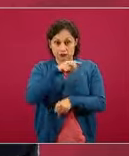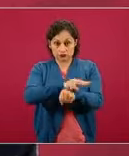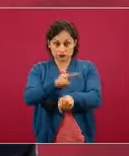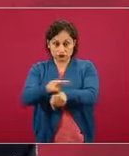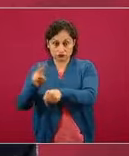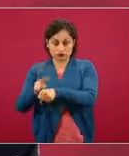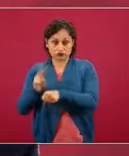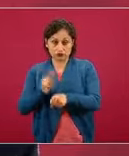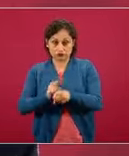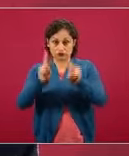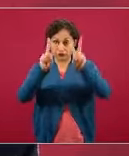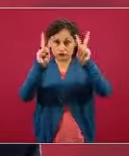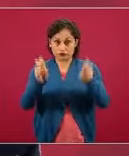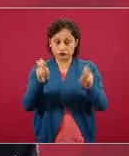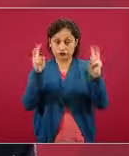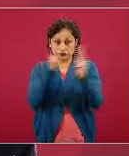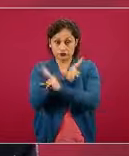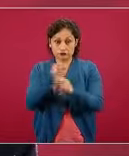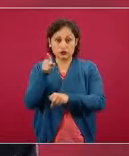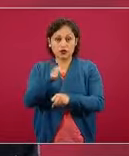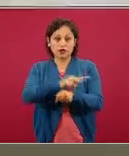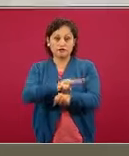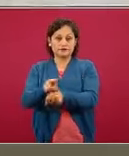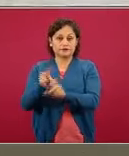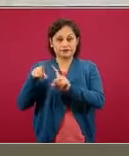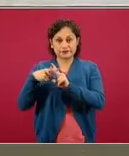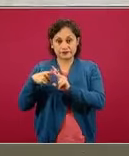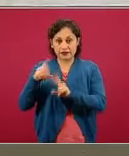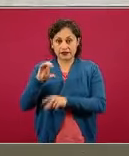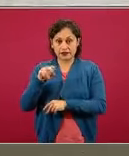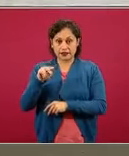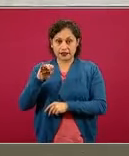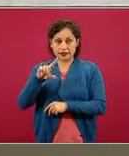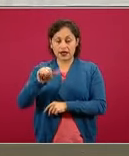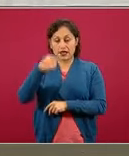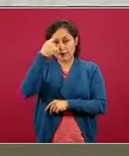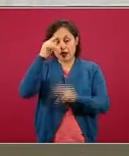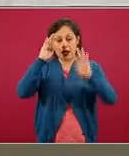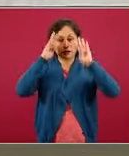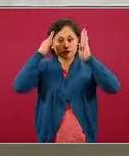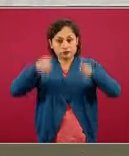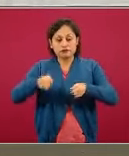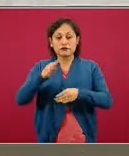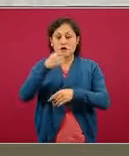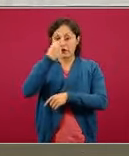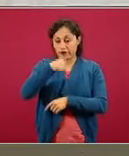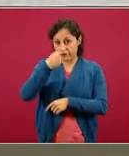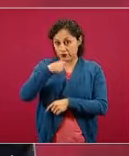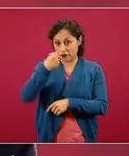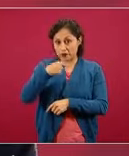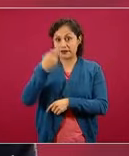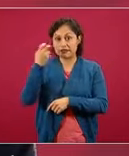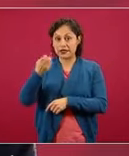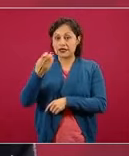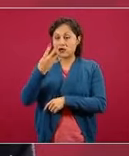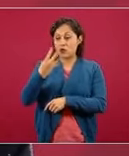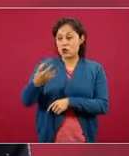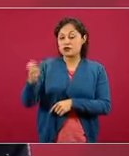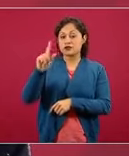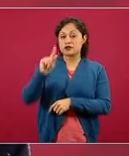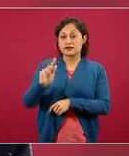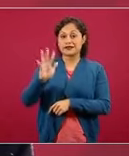que son las que manejan el modelo Centinela para efectos de la influenza. Entonces, en todas estas unidades, esas 475